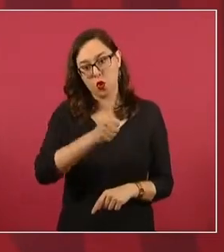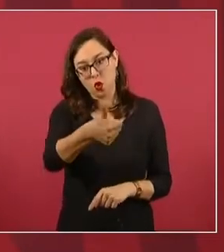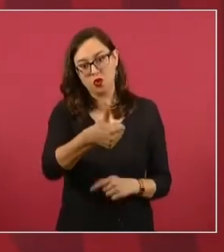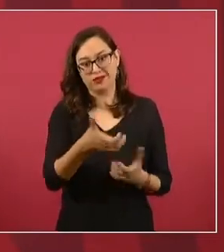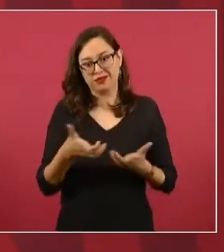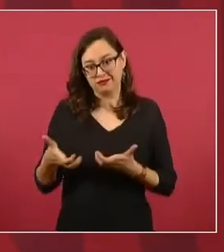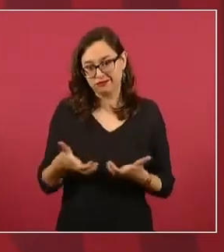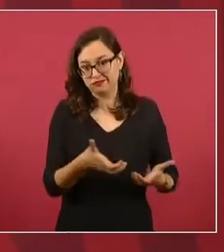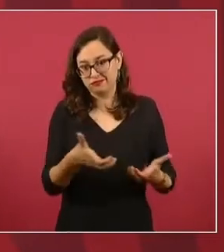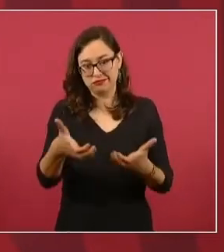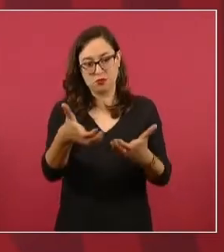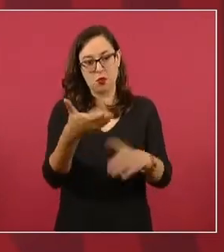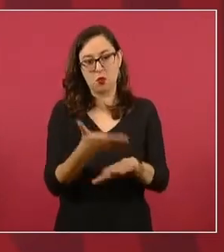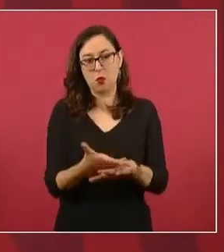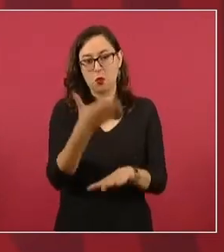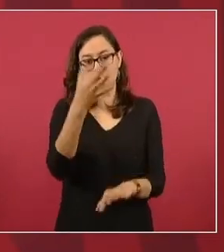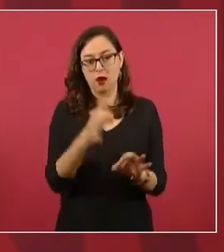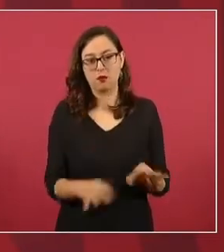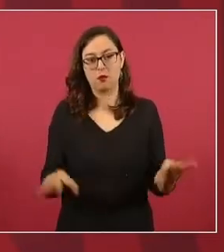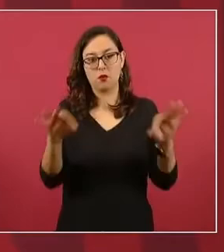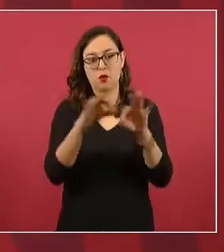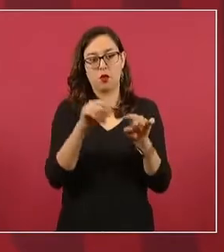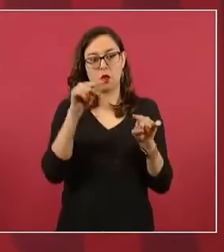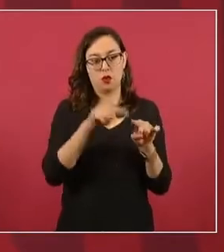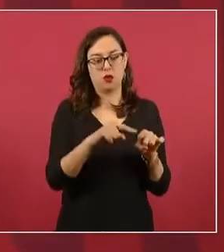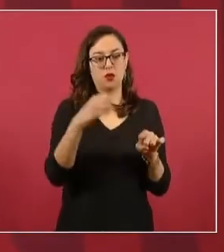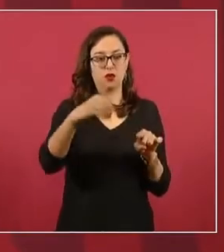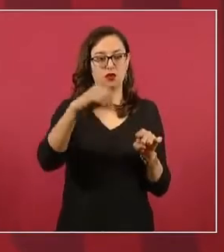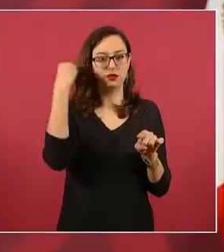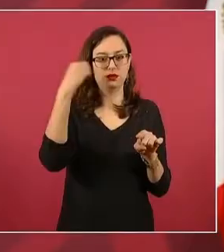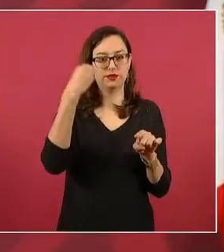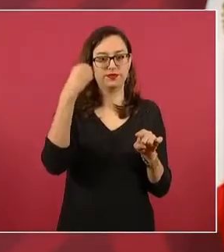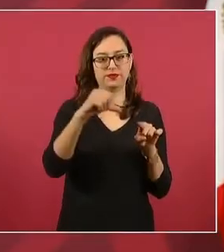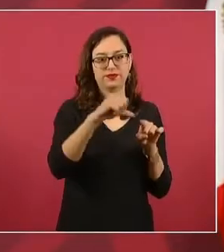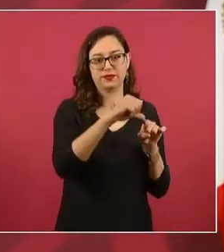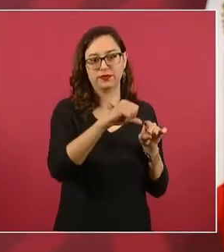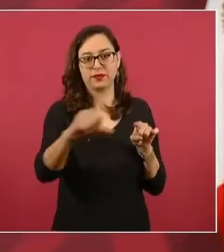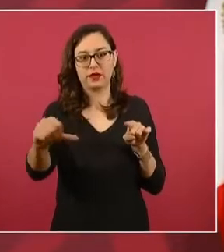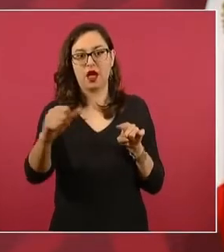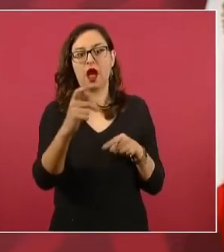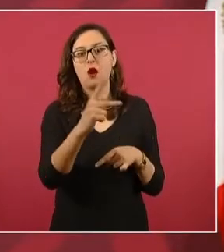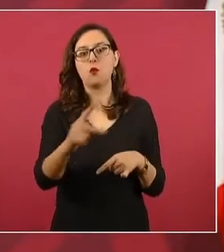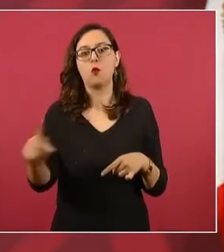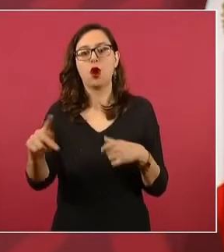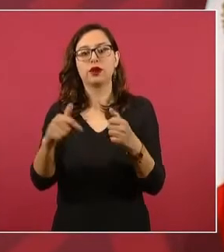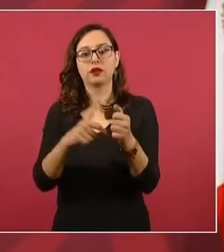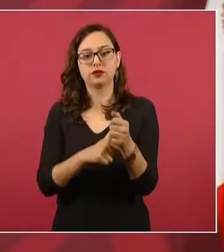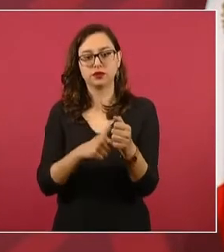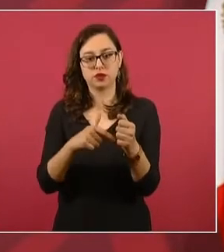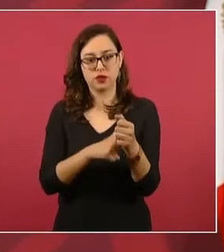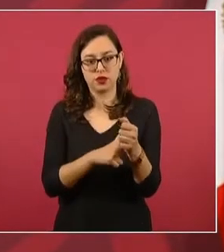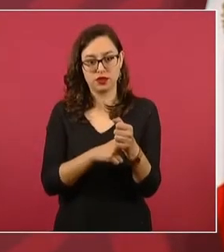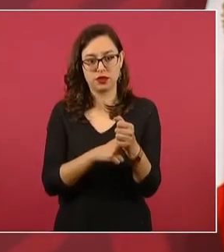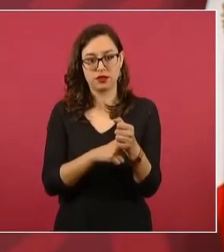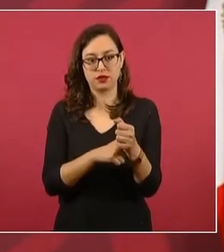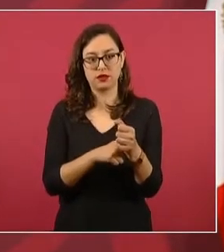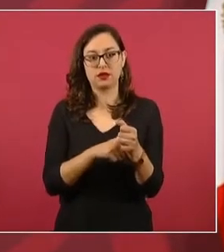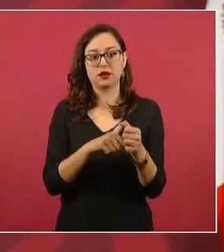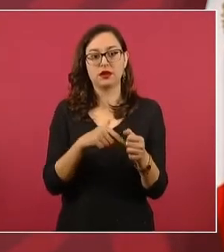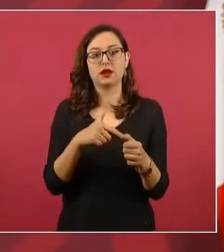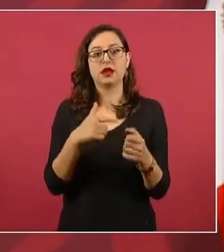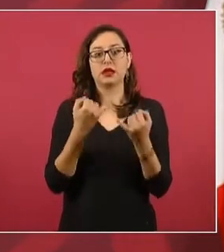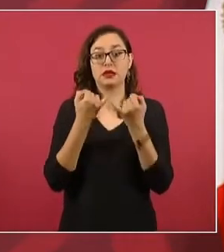importantísima, de Oaxaca a Puerto Escondido, que esa la queremos